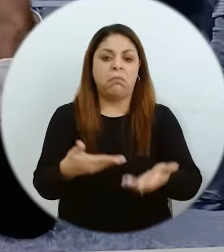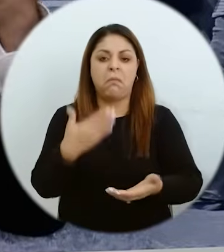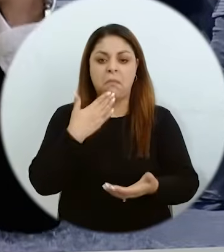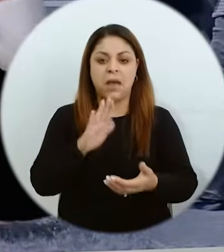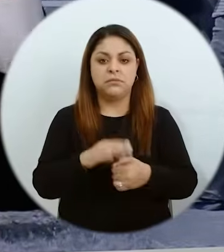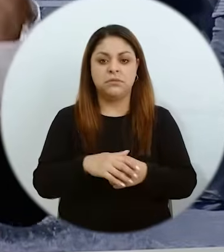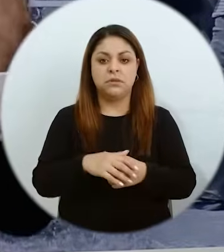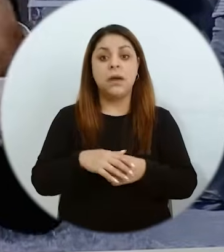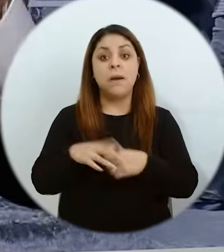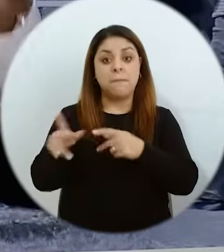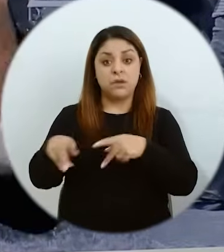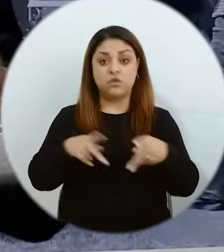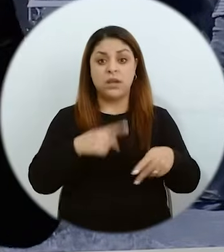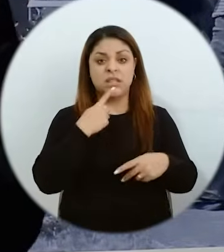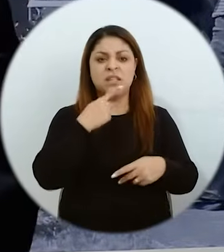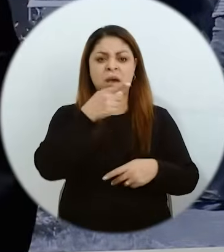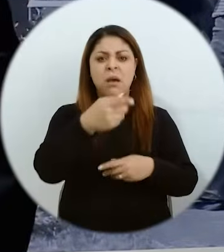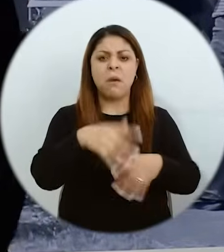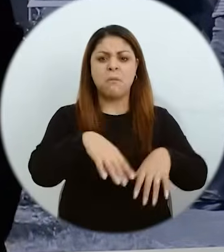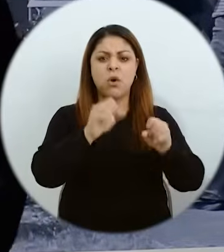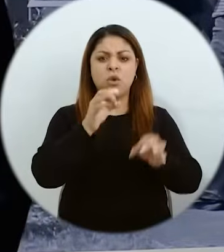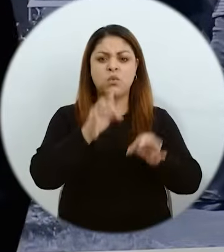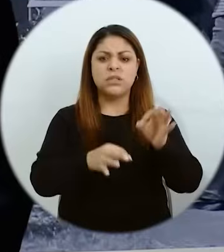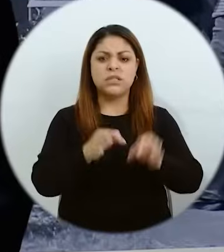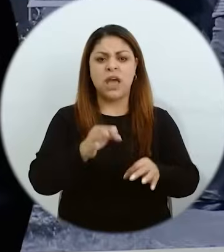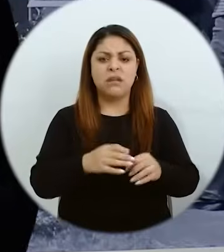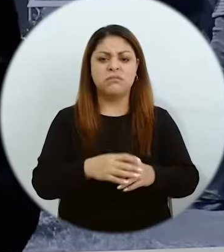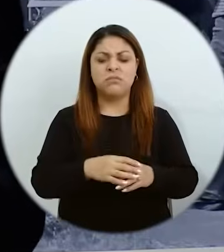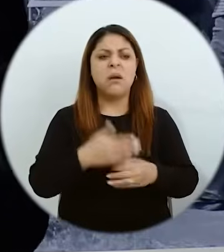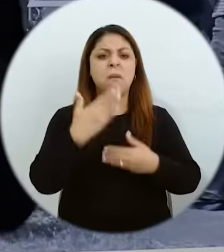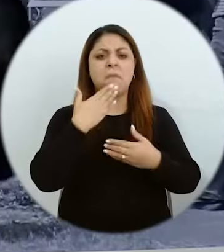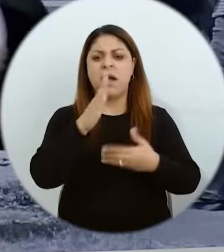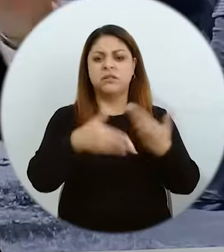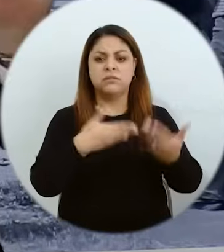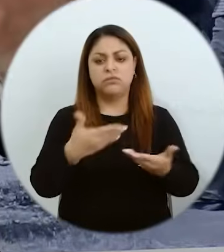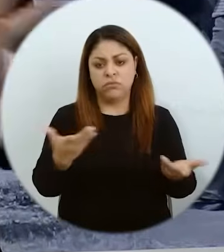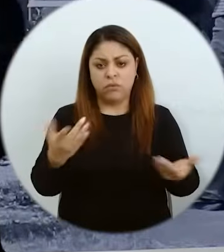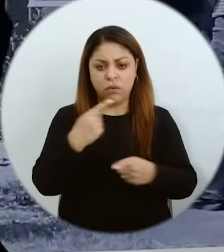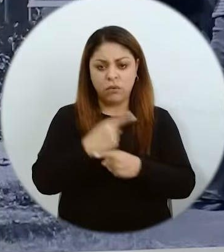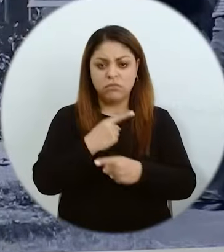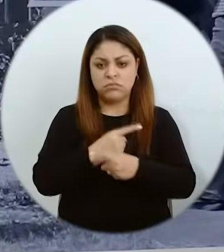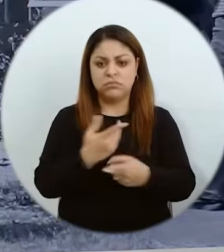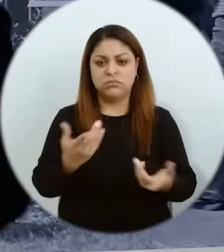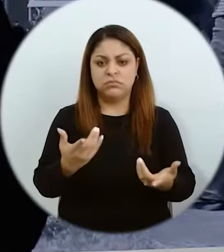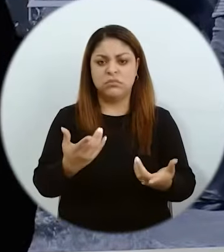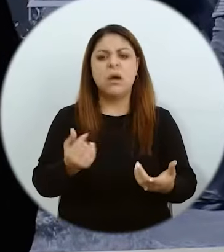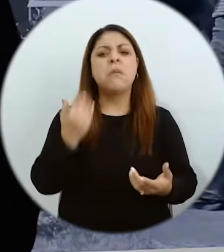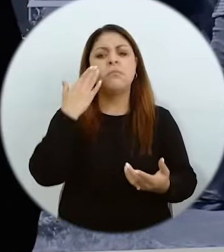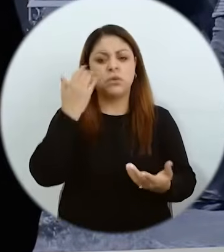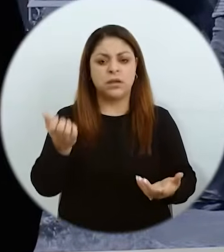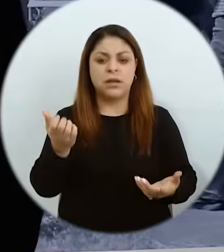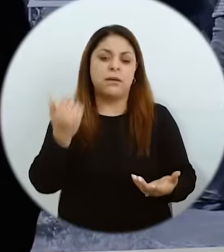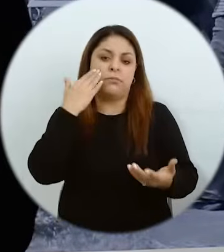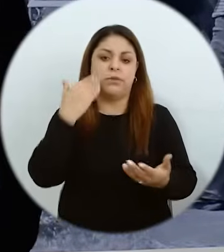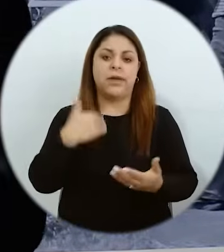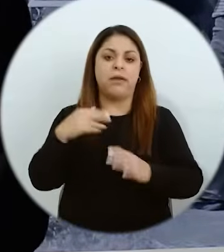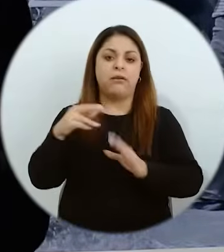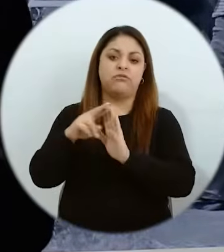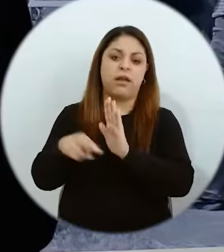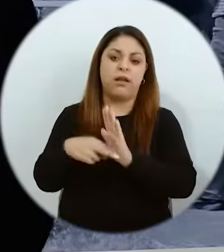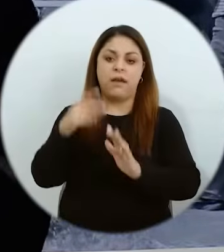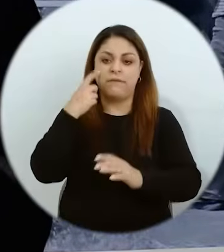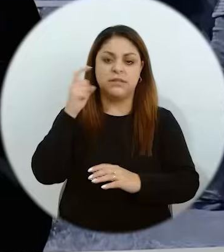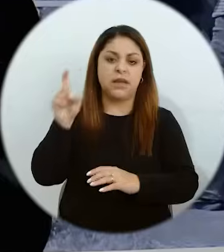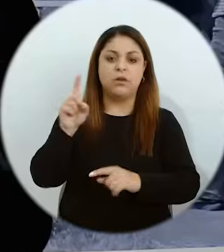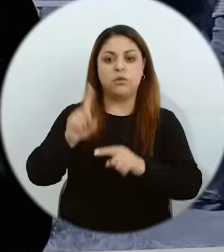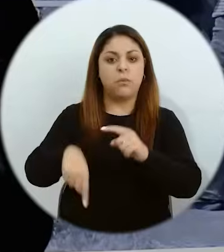personas dicen el Poder Judicial da un mal servicio, claro que da un mal servicio en parte por otros factores que ustedes señalan, pero es porque